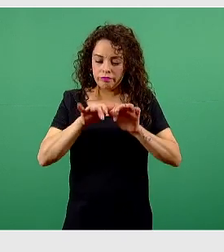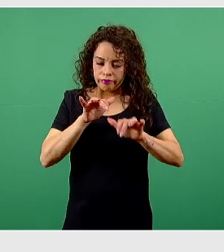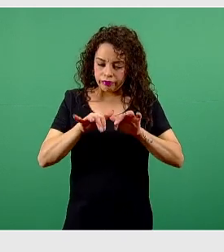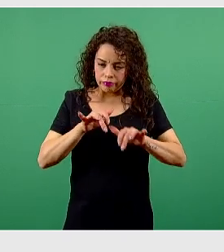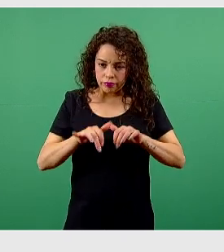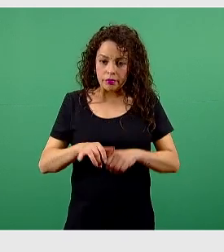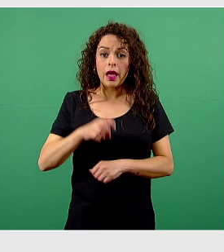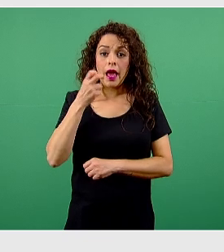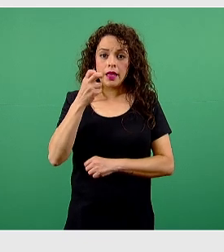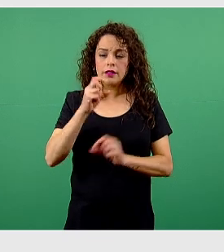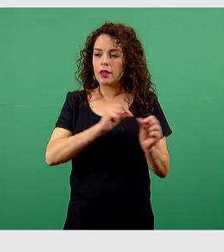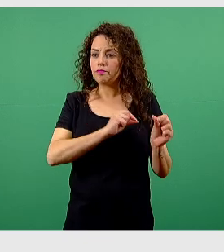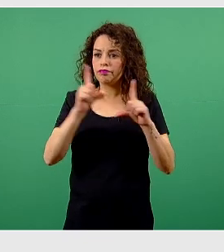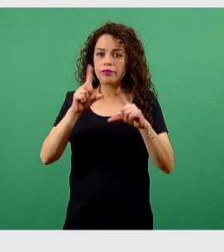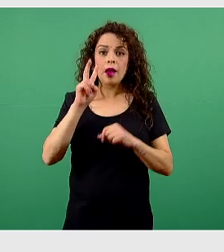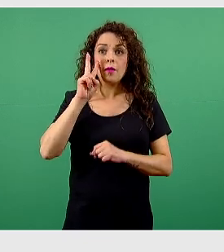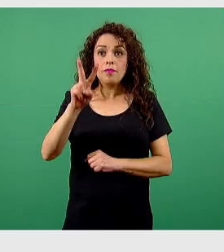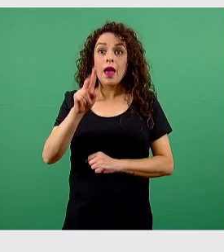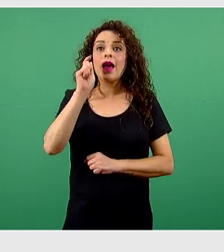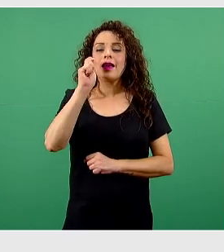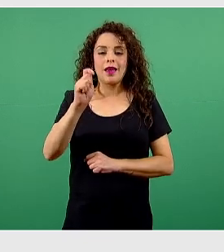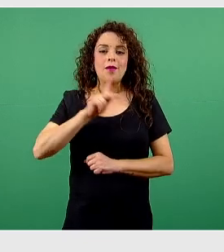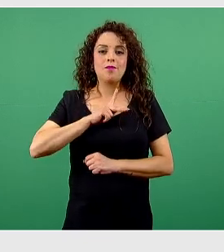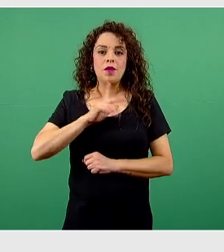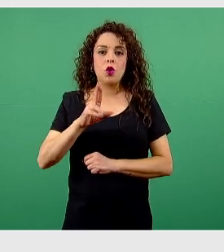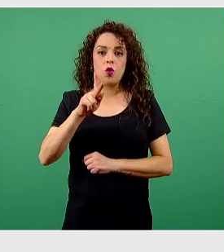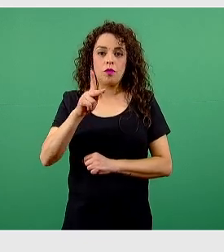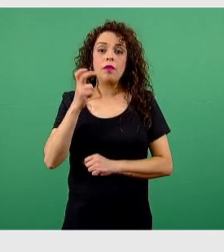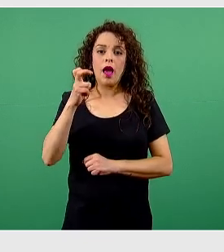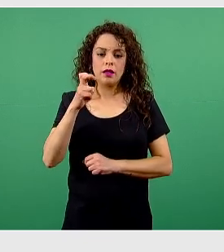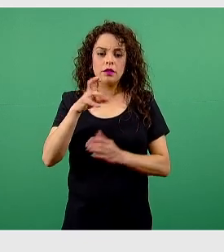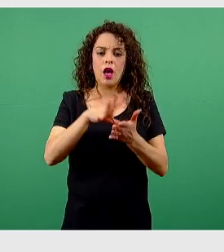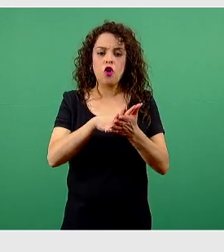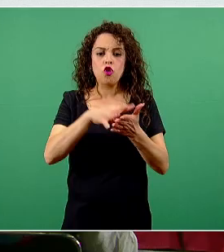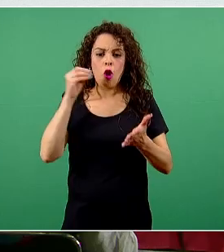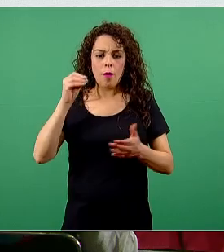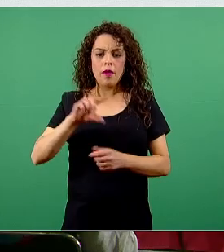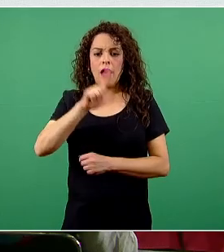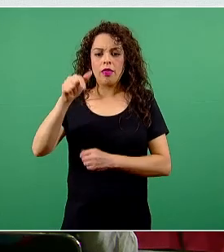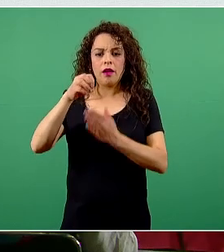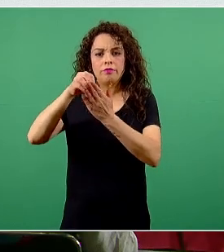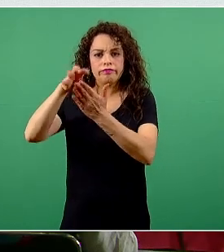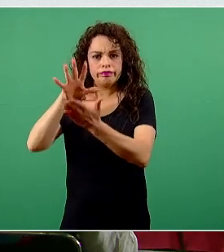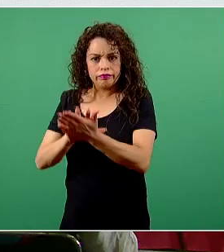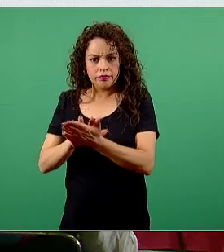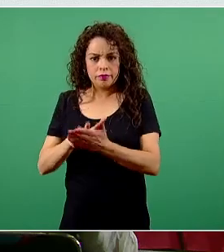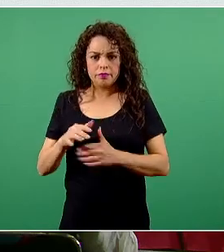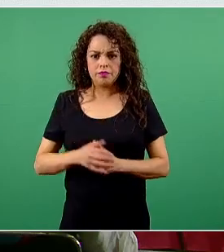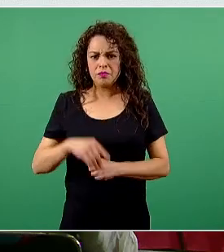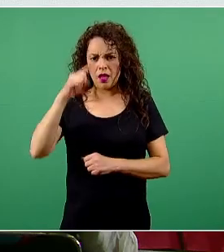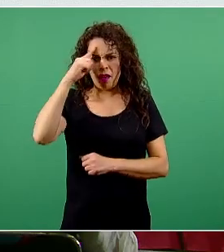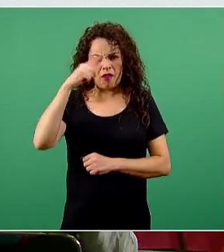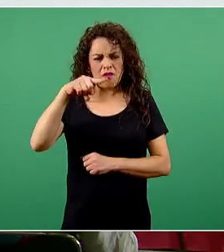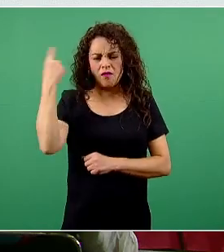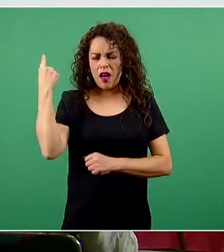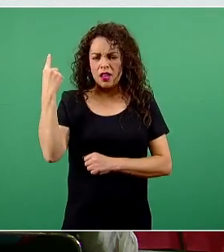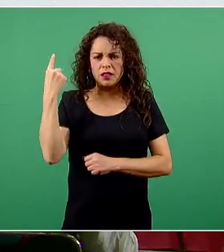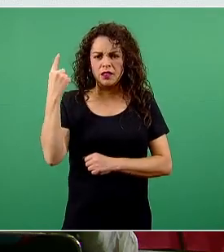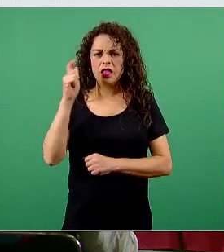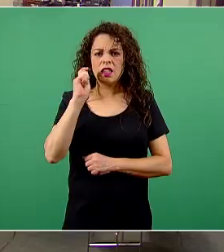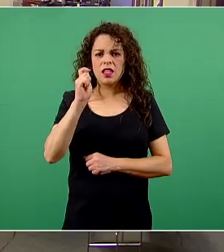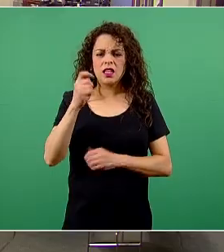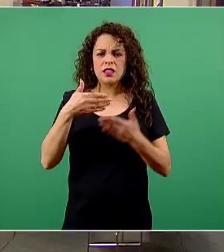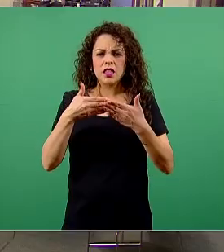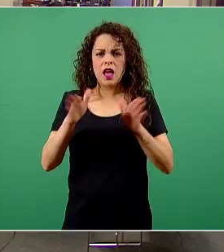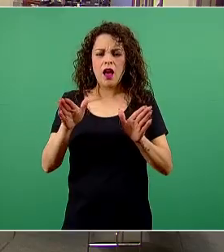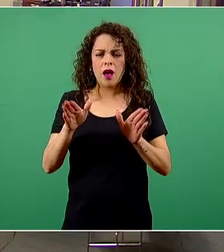su CURP. Copia eso, lo pega aquí, entra. Se abre una fichita muy simple, muy fácil de llenar,